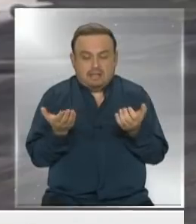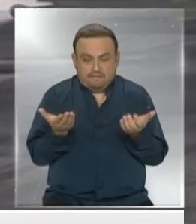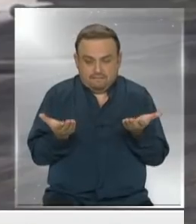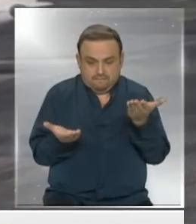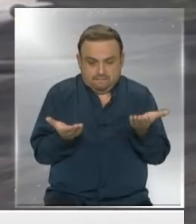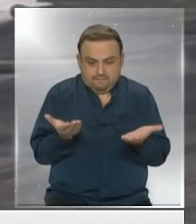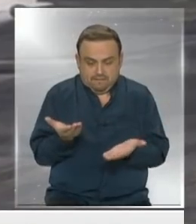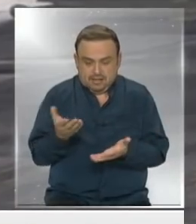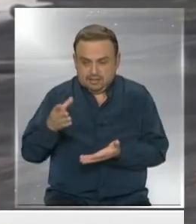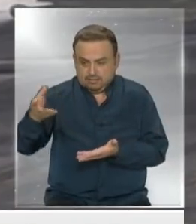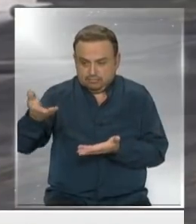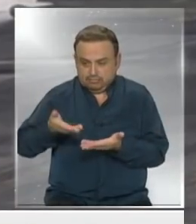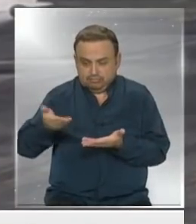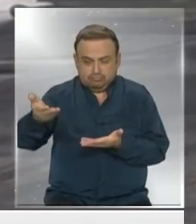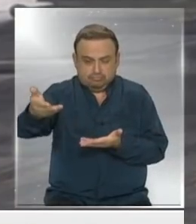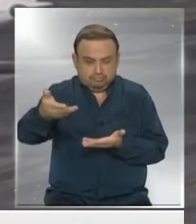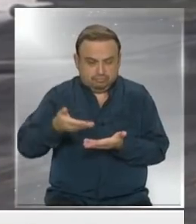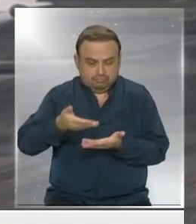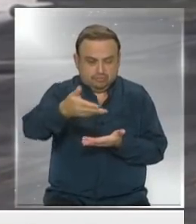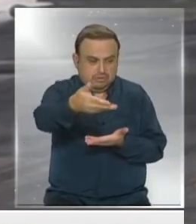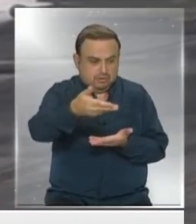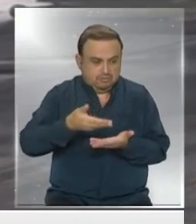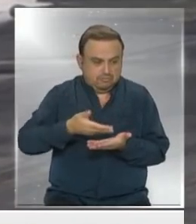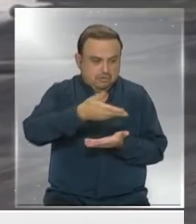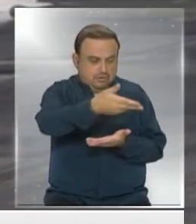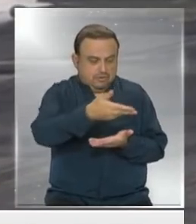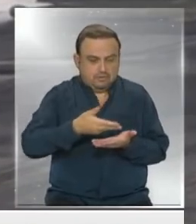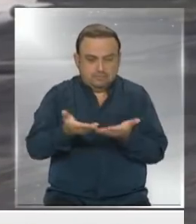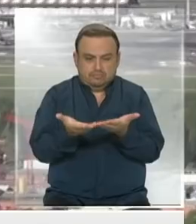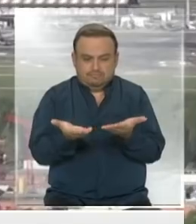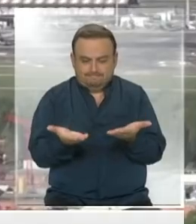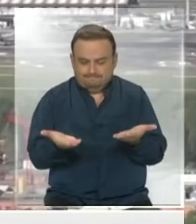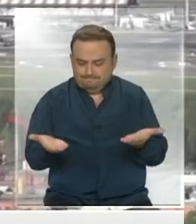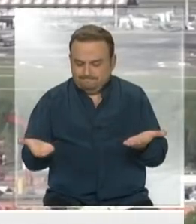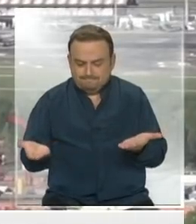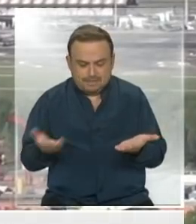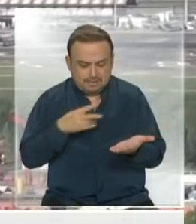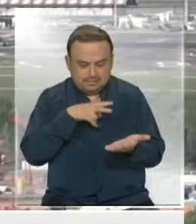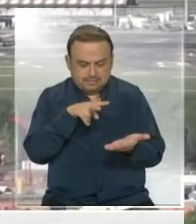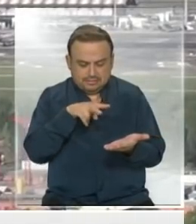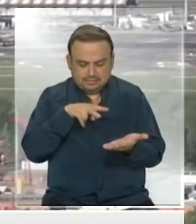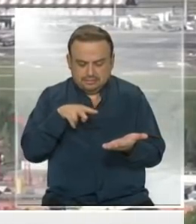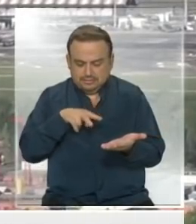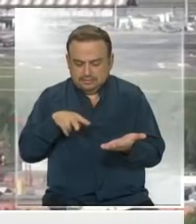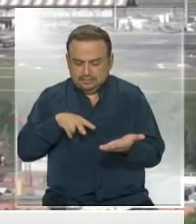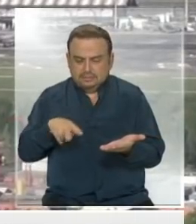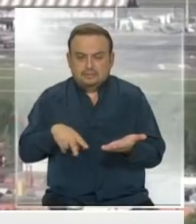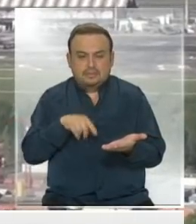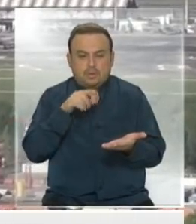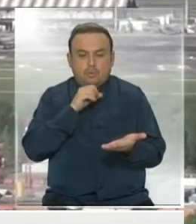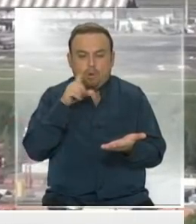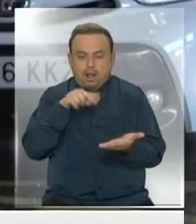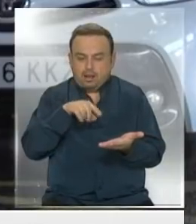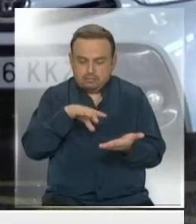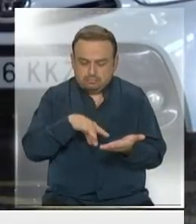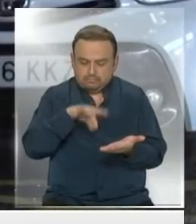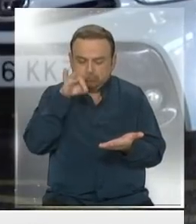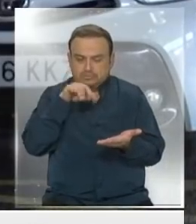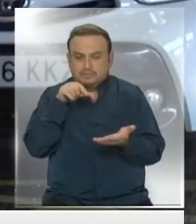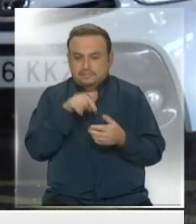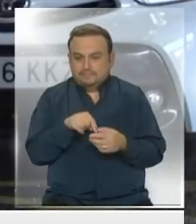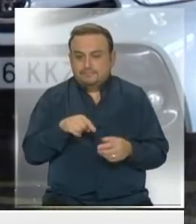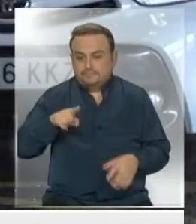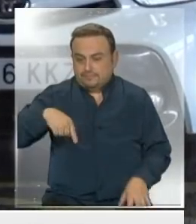después de los datos del fin de semana sufren retrasos por la entrega de algunos reportes regionales. Pero dicen que el